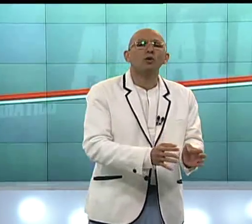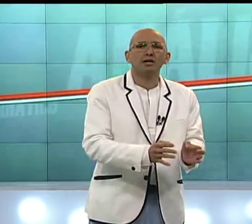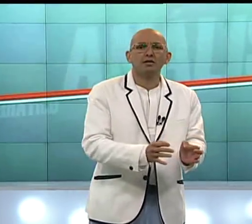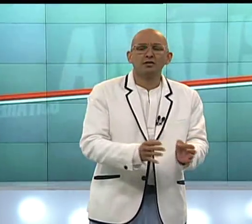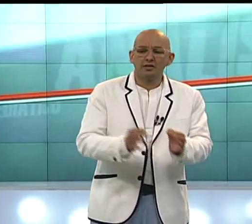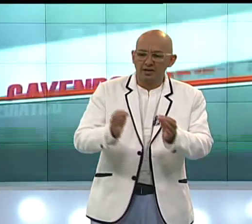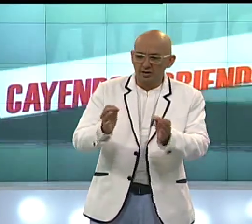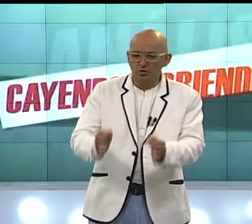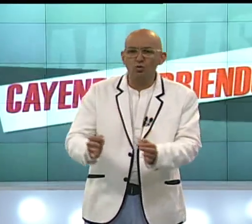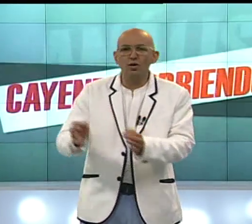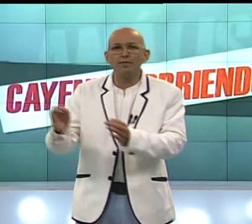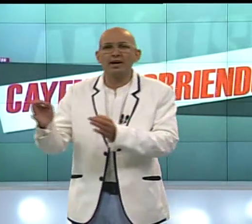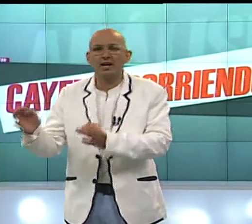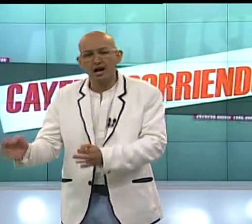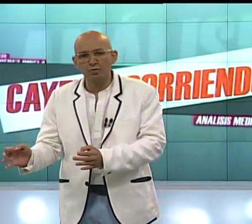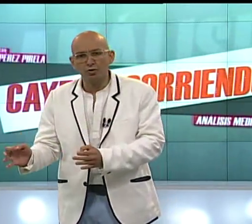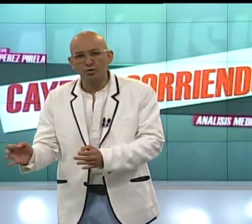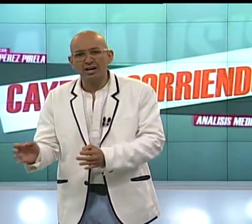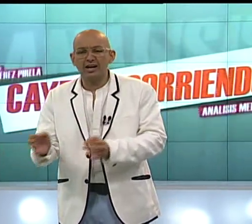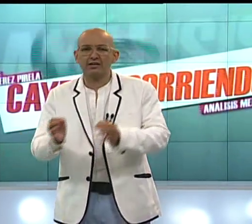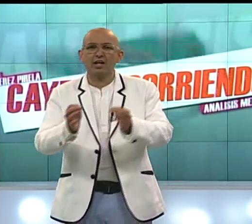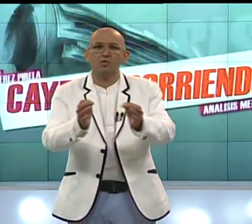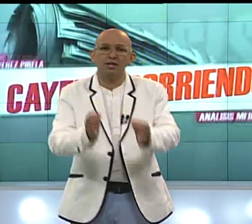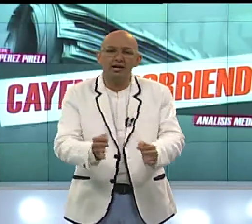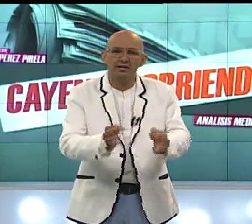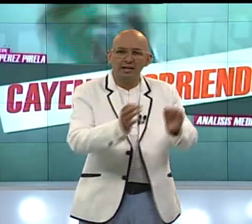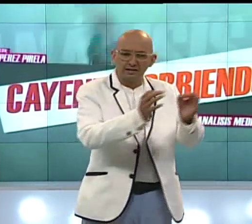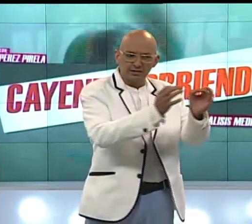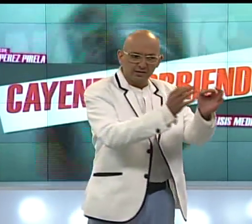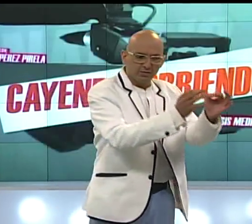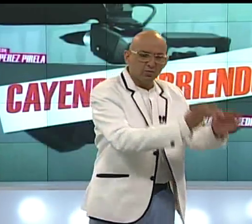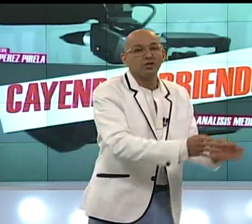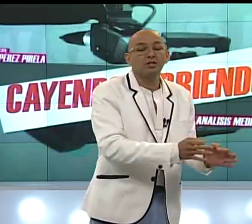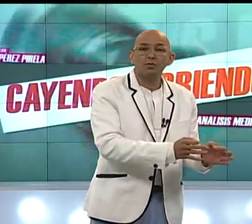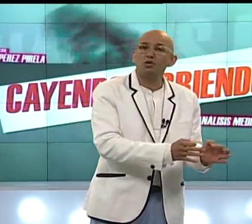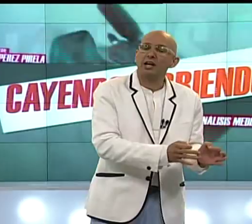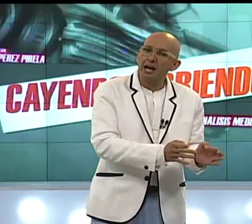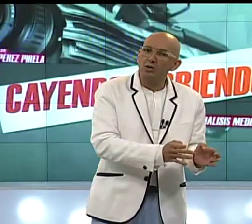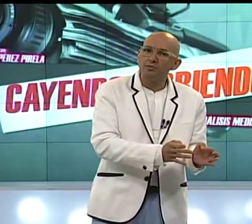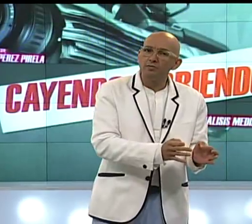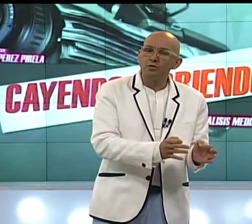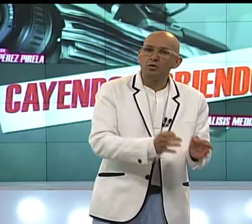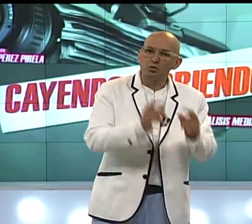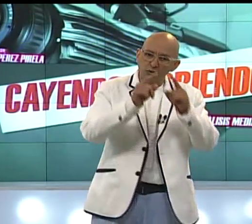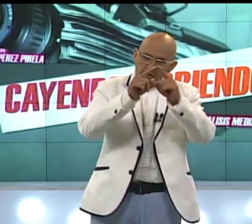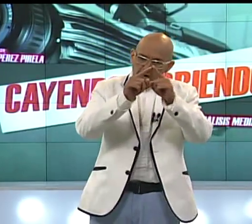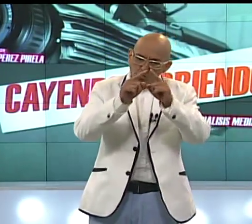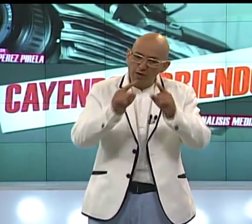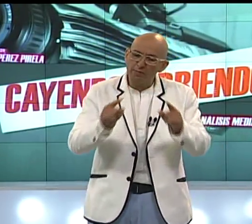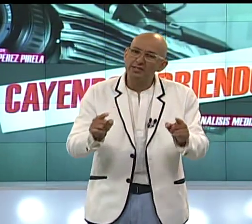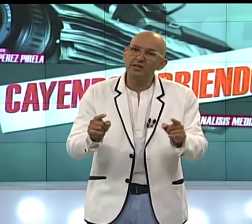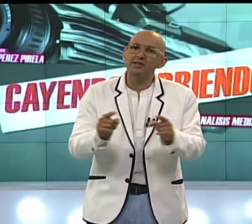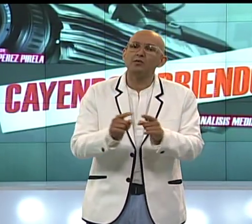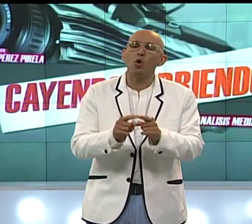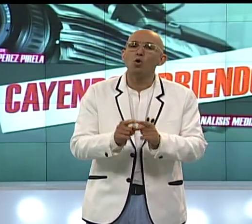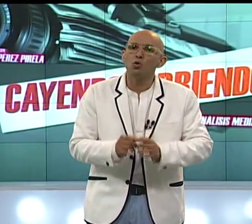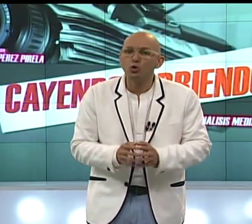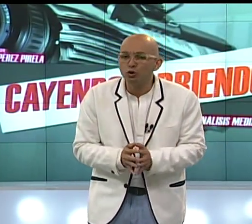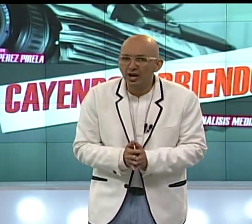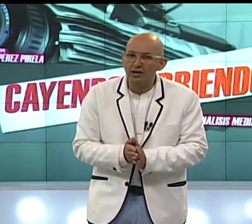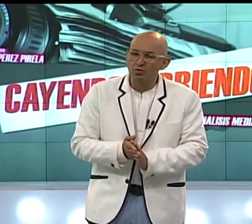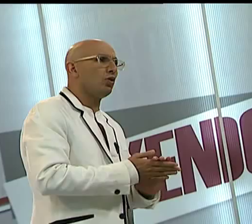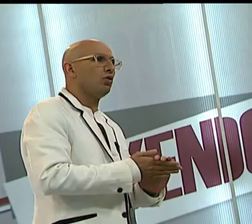Táchira, San Cristóbal, el Zulia, Maracaibo, Estado Miranda, municipio Chacao, es una especie